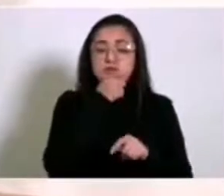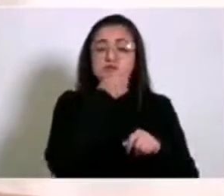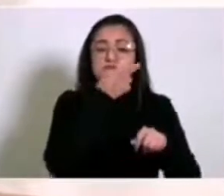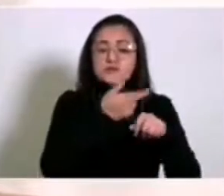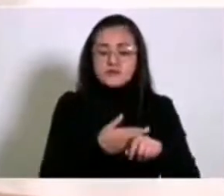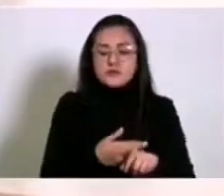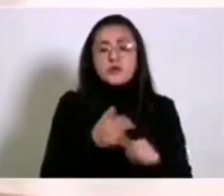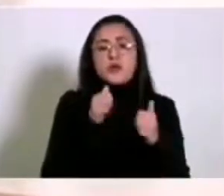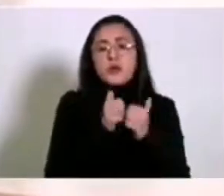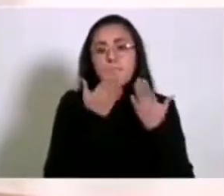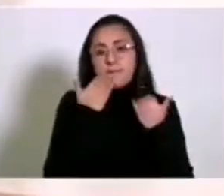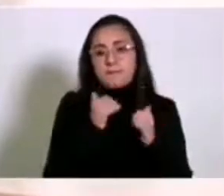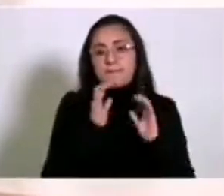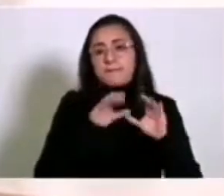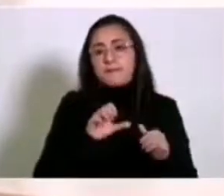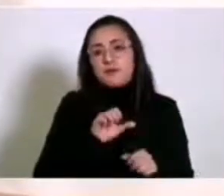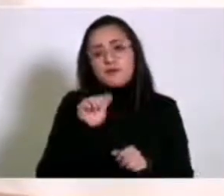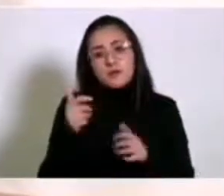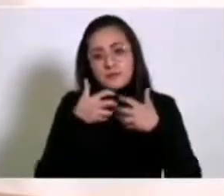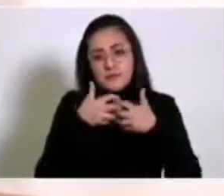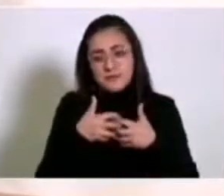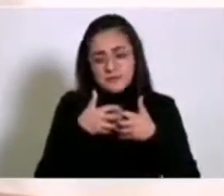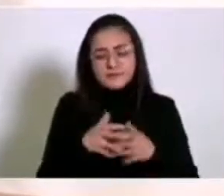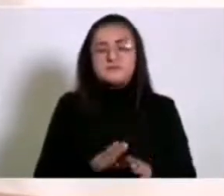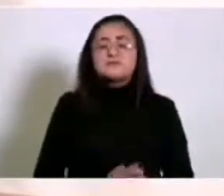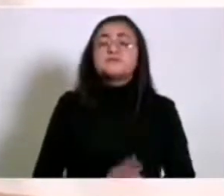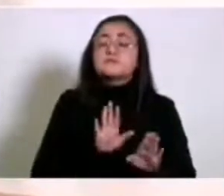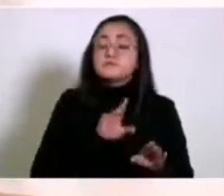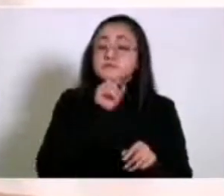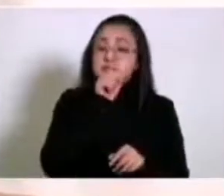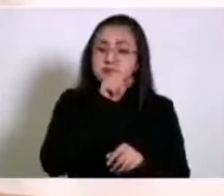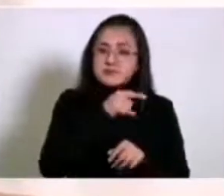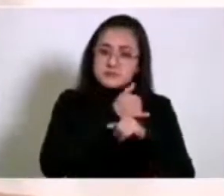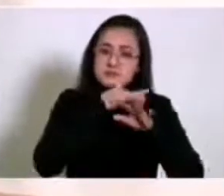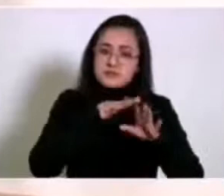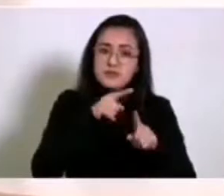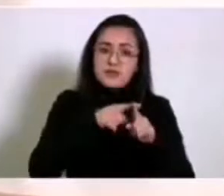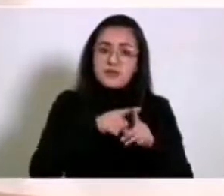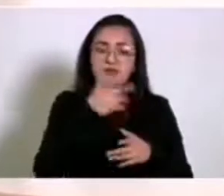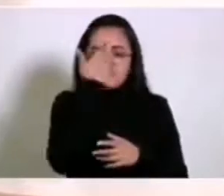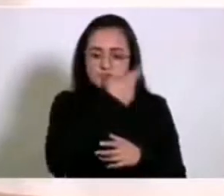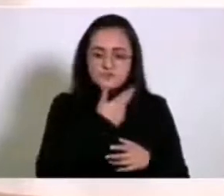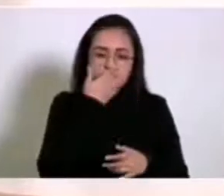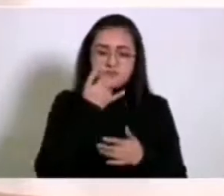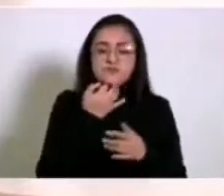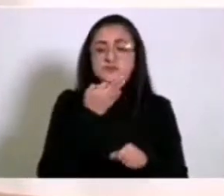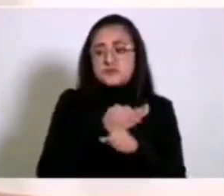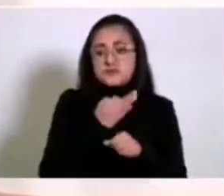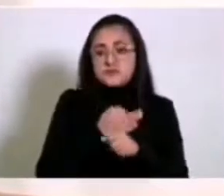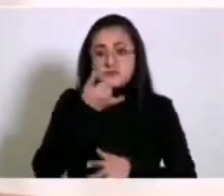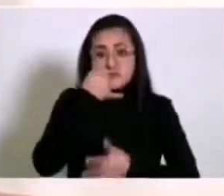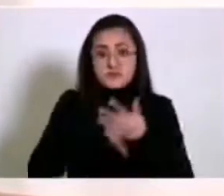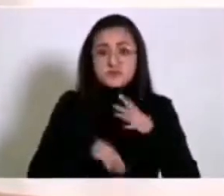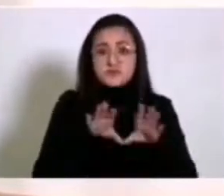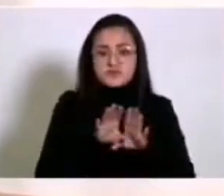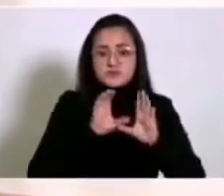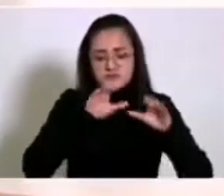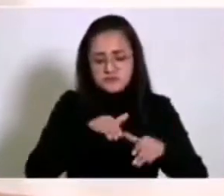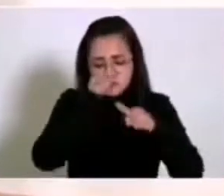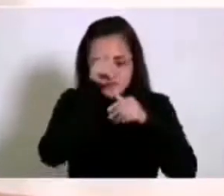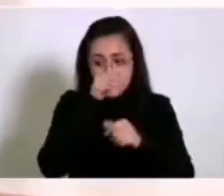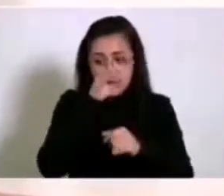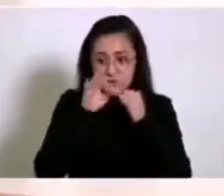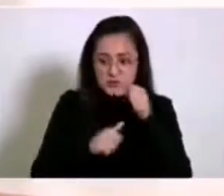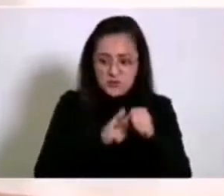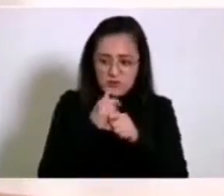sin contratar a otras empresas de igual forma informó que derivado a la revisión de los expedientes de contratos celebrados en los